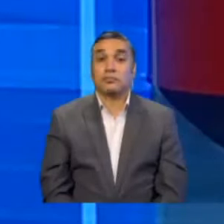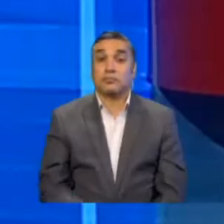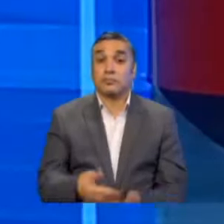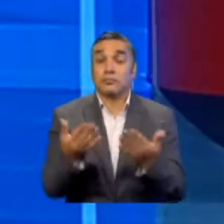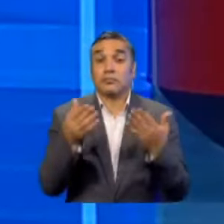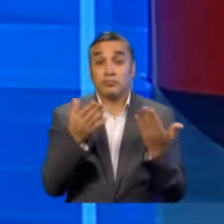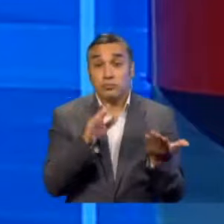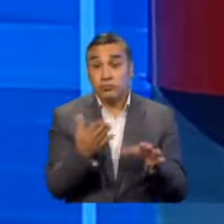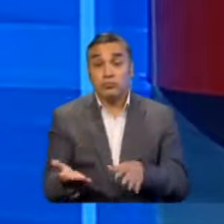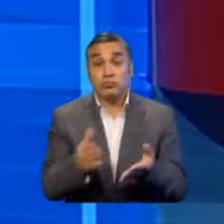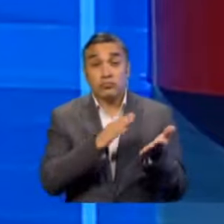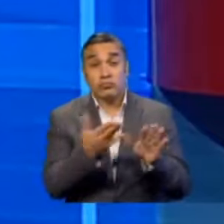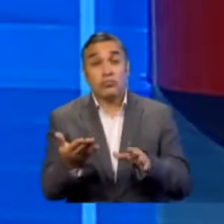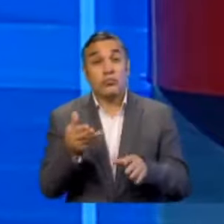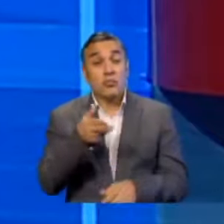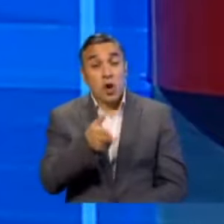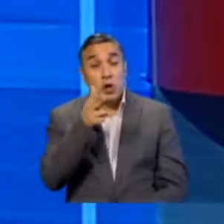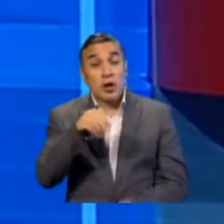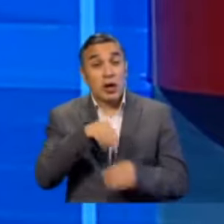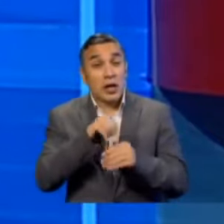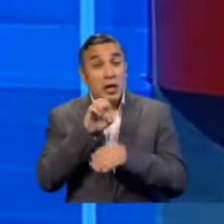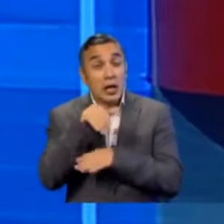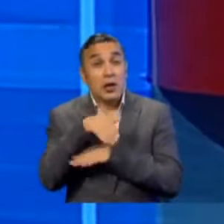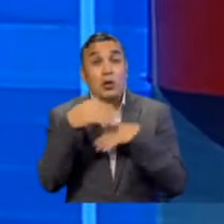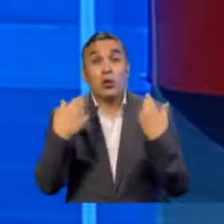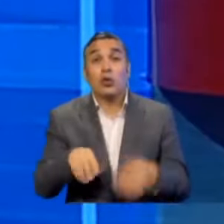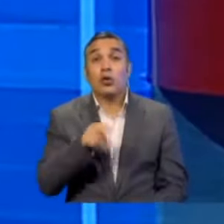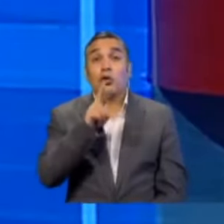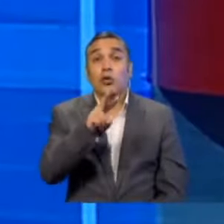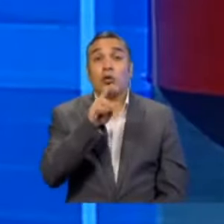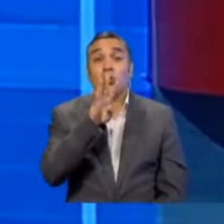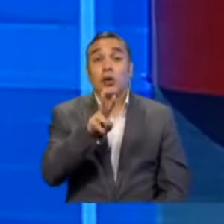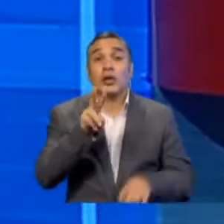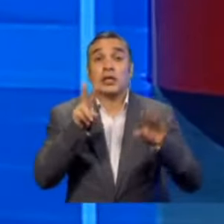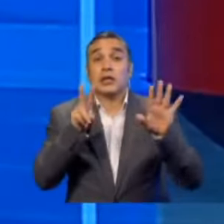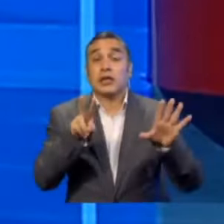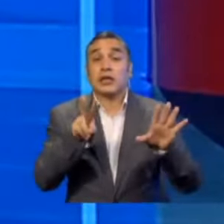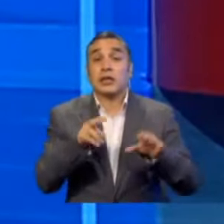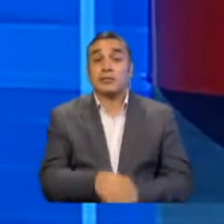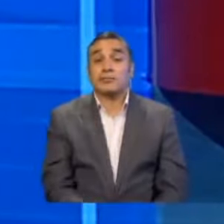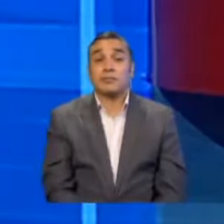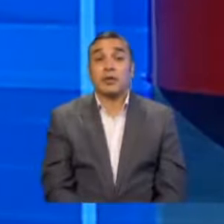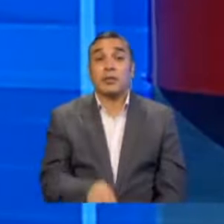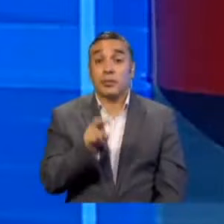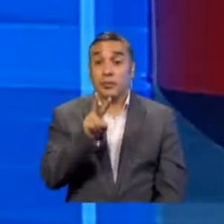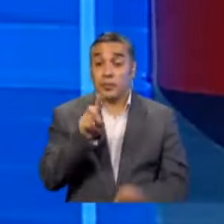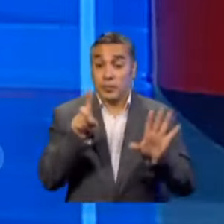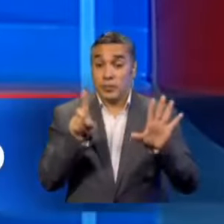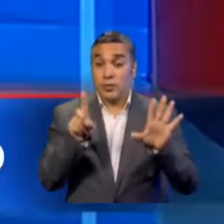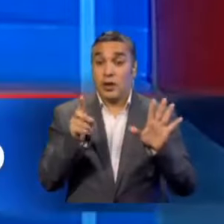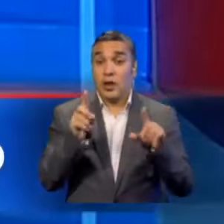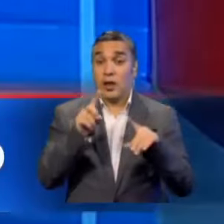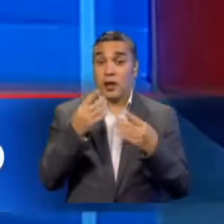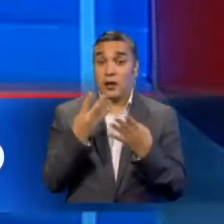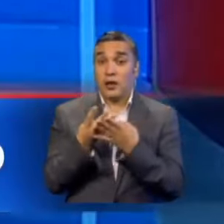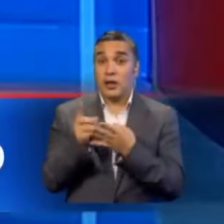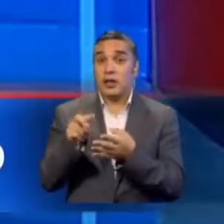Amigos, las muertes violentas en el país suman 247, con las 26 registradas en los